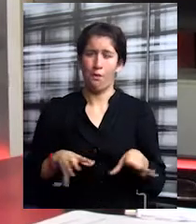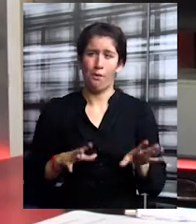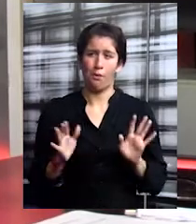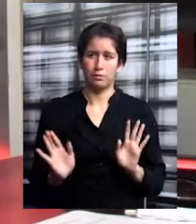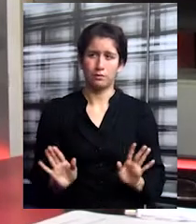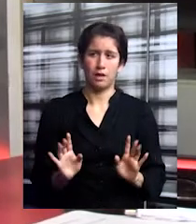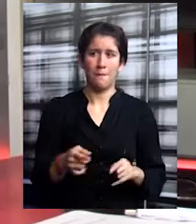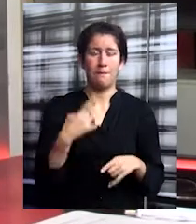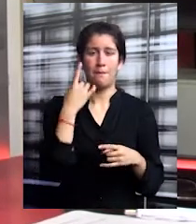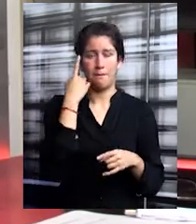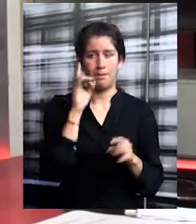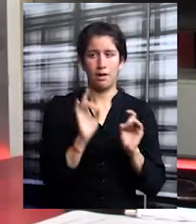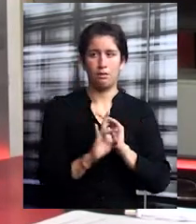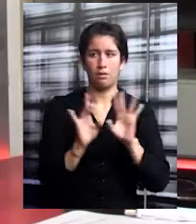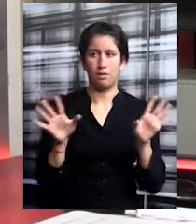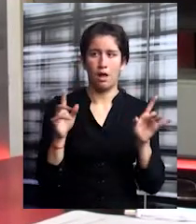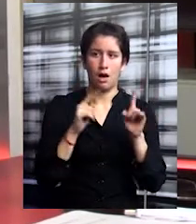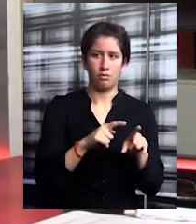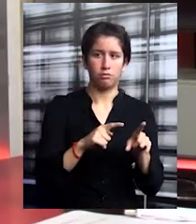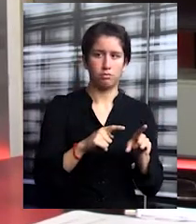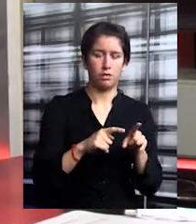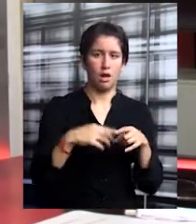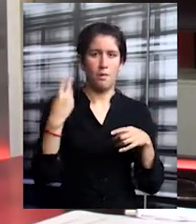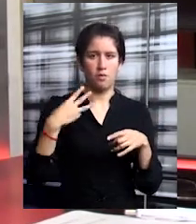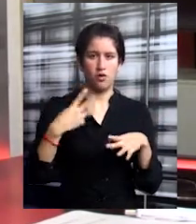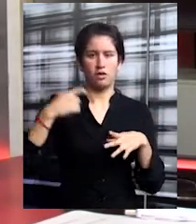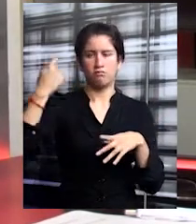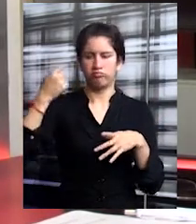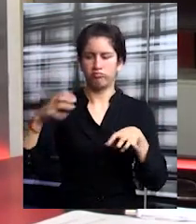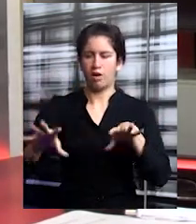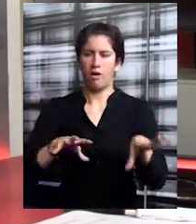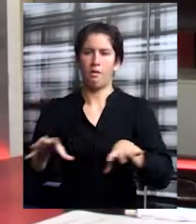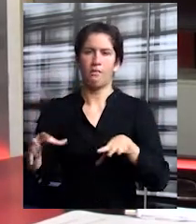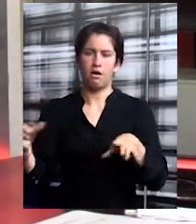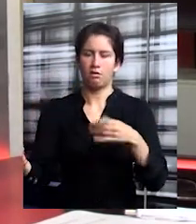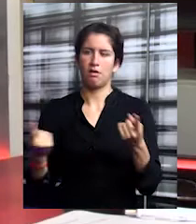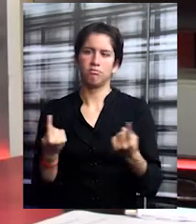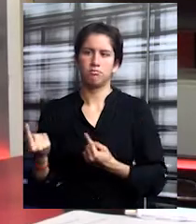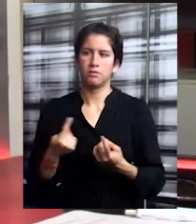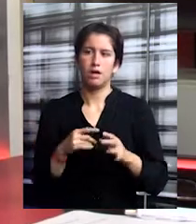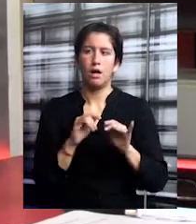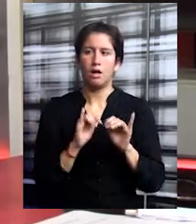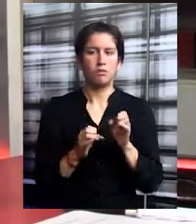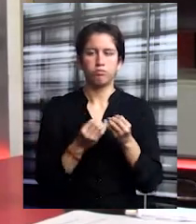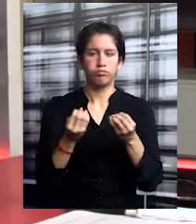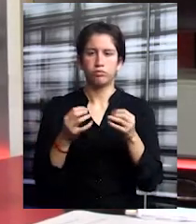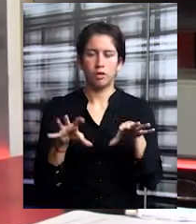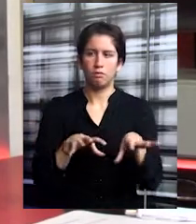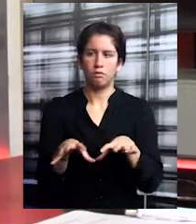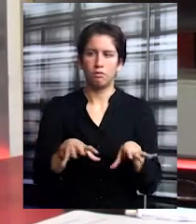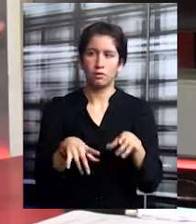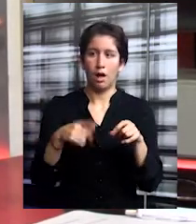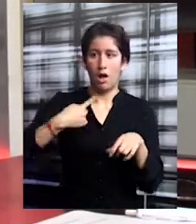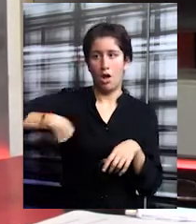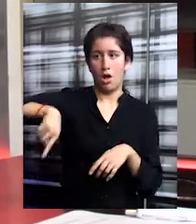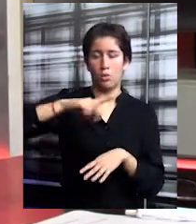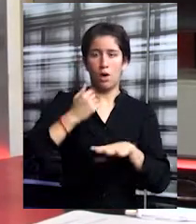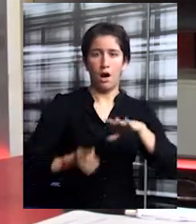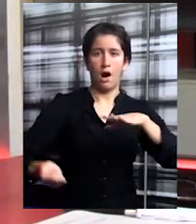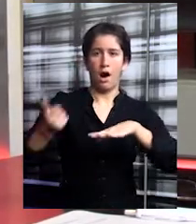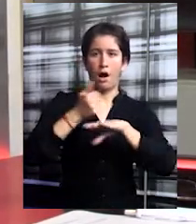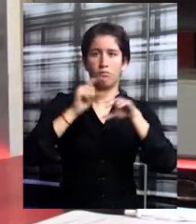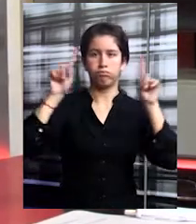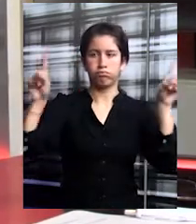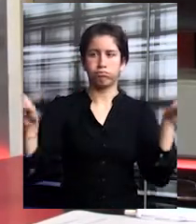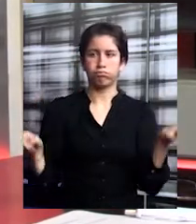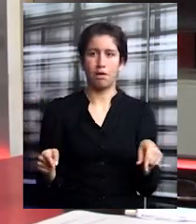con INDAP, se han asignado algunos recursos y cosas por el estilo, pero creo yo, personalmente, y así también lo creemos los alcaldes, que entre paréntesis nos